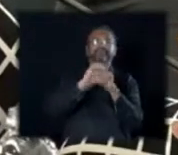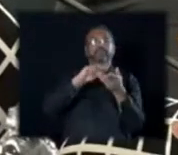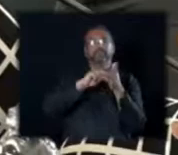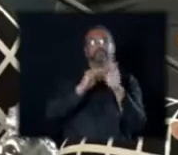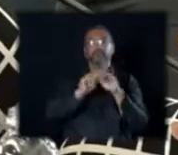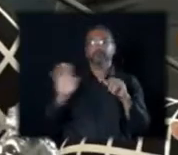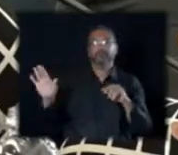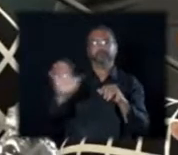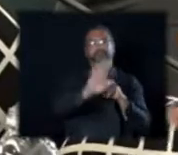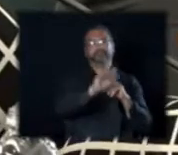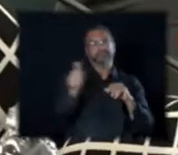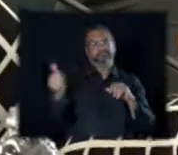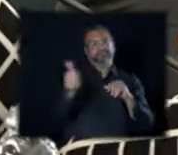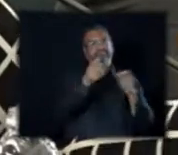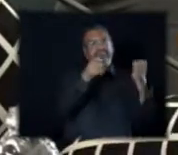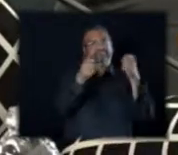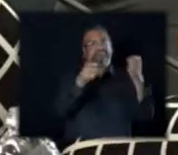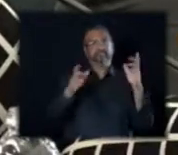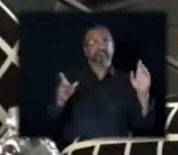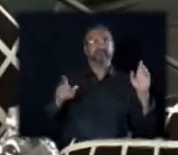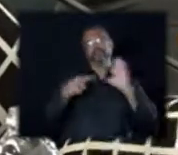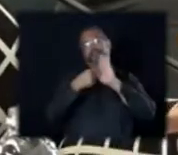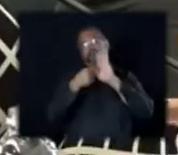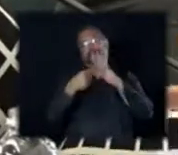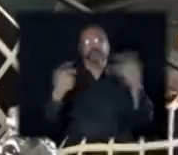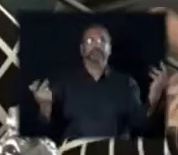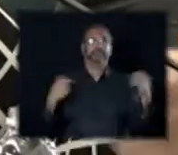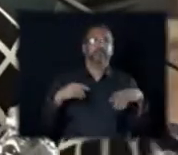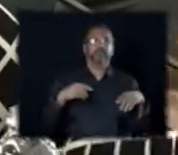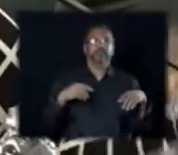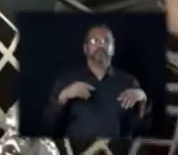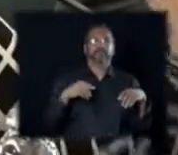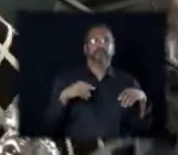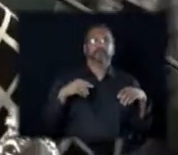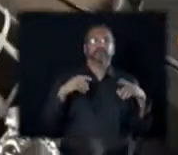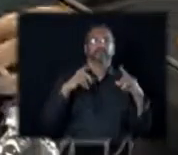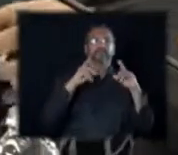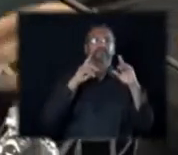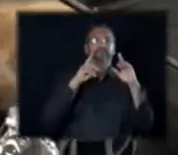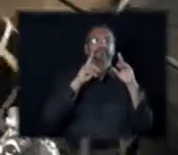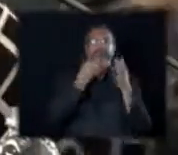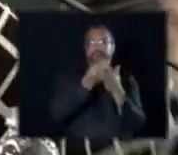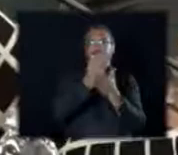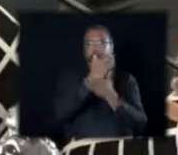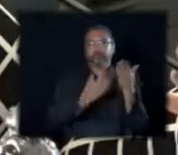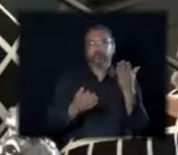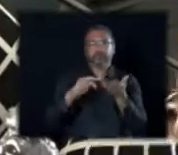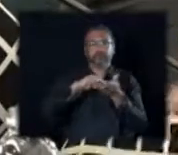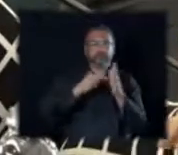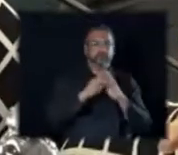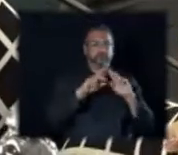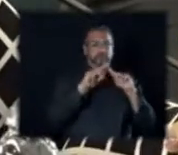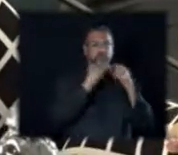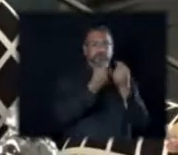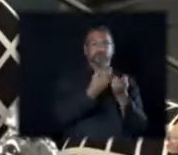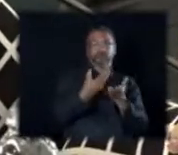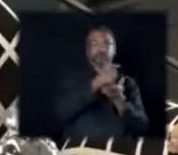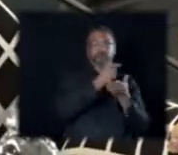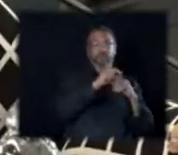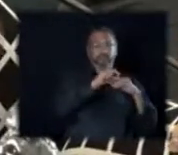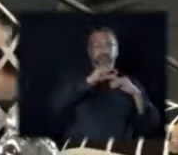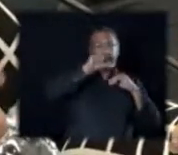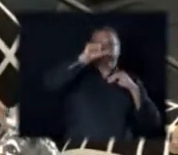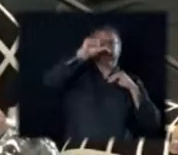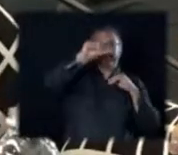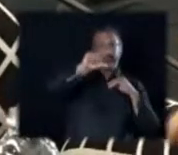dado esta autonomía. Algunas están relacionadas, por ejemplo, con la cultura, que reciben el dinero de Hacienda